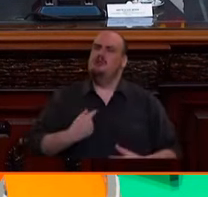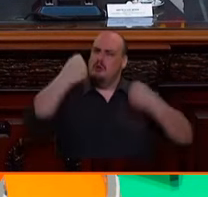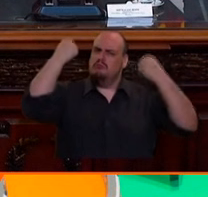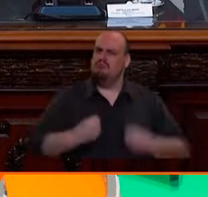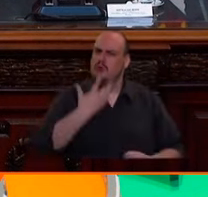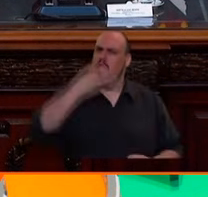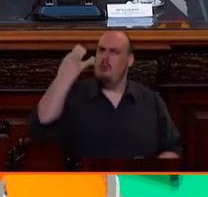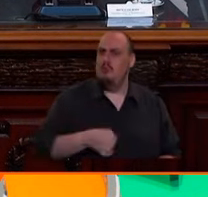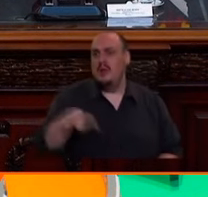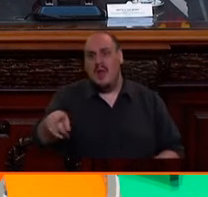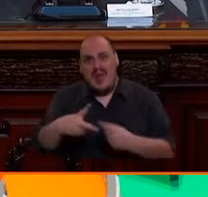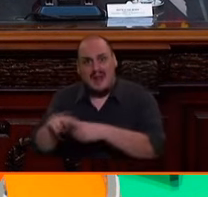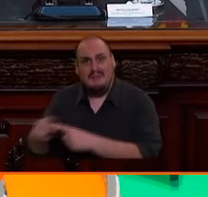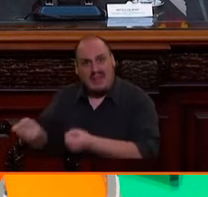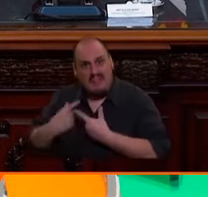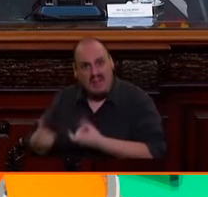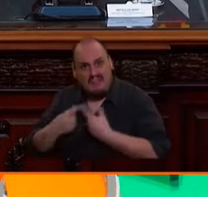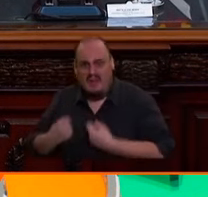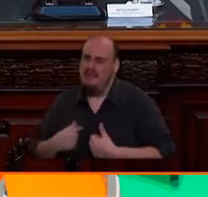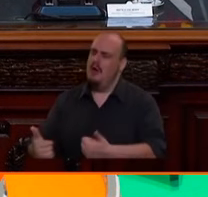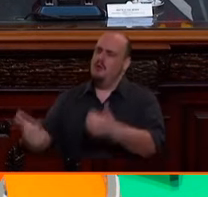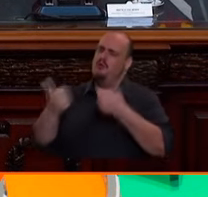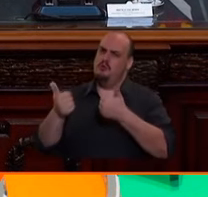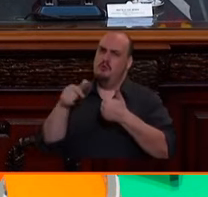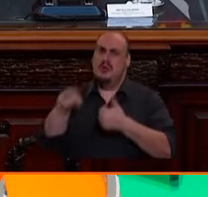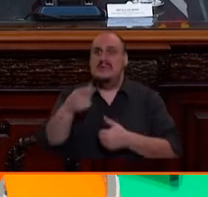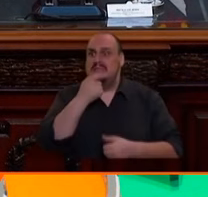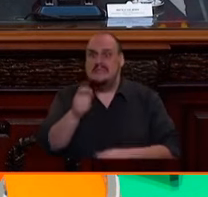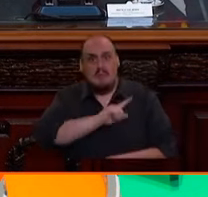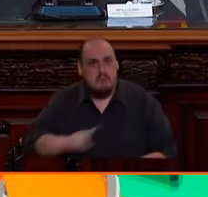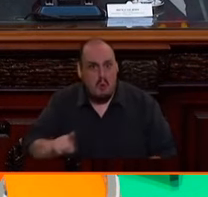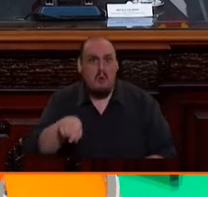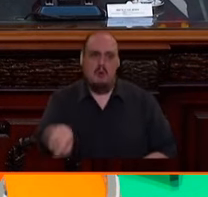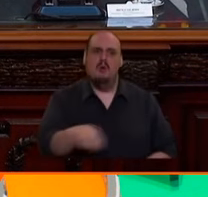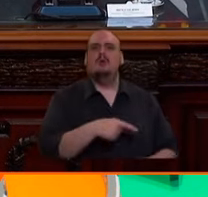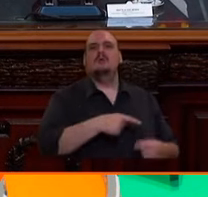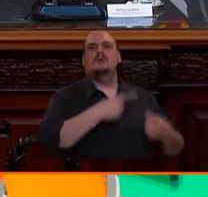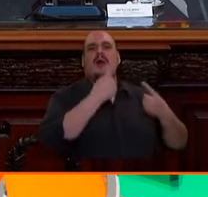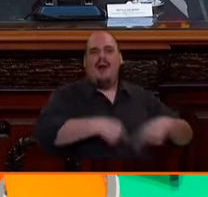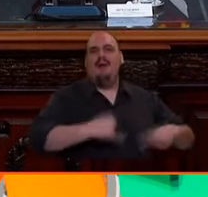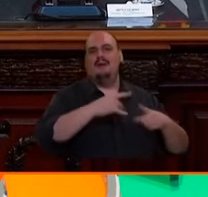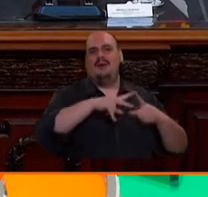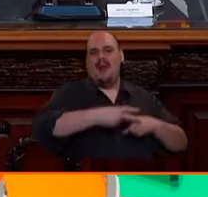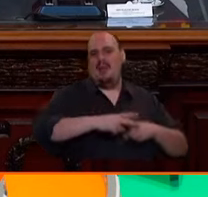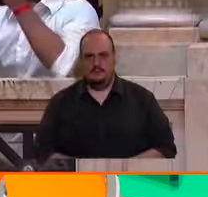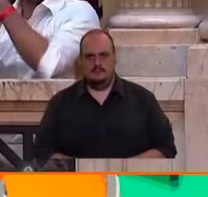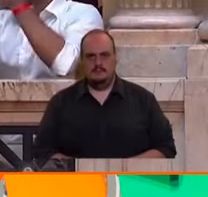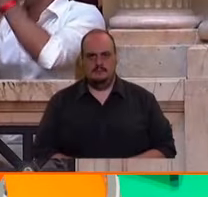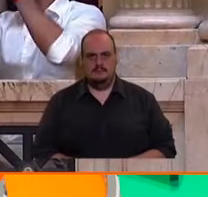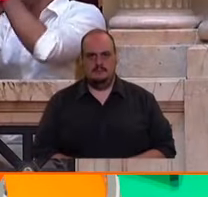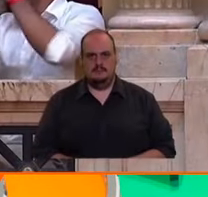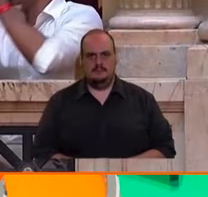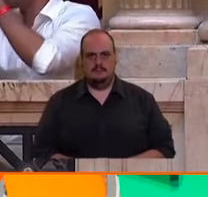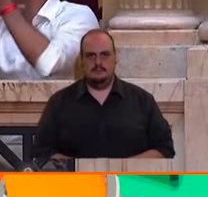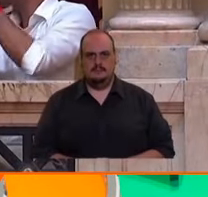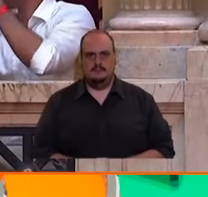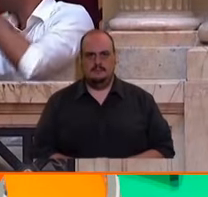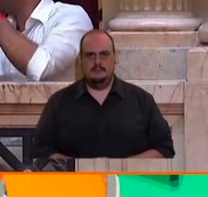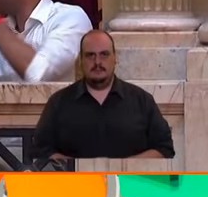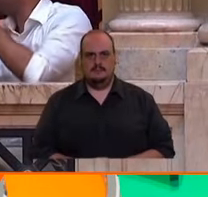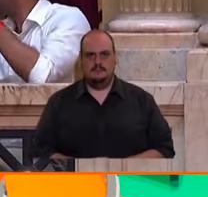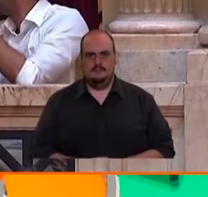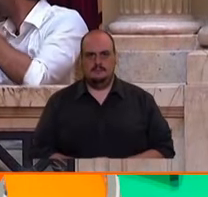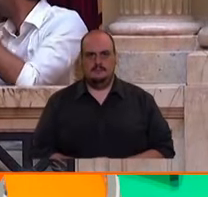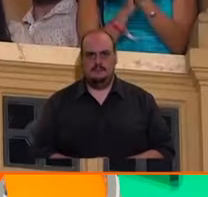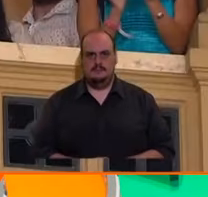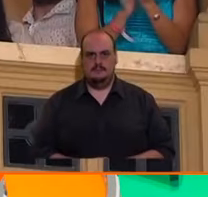del presidente Mauricio Macri. Este fenómeno Milei es un fenómeno muy particular porque fíjense ustedes que ha hecho